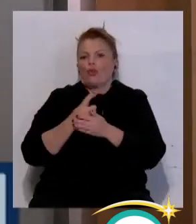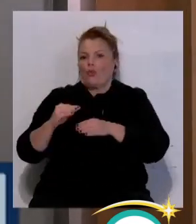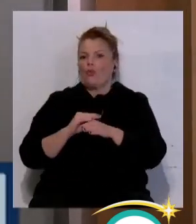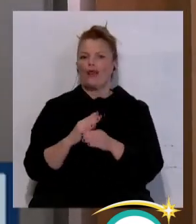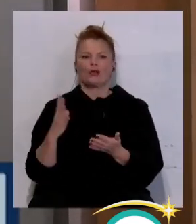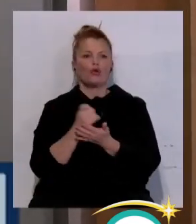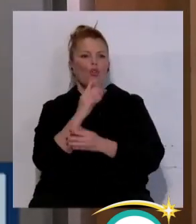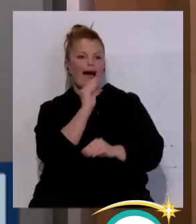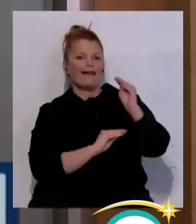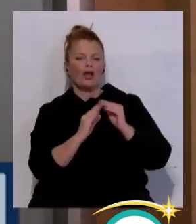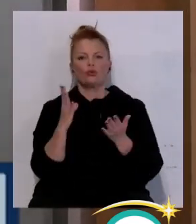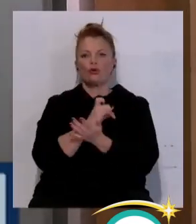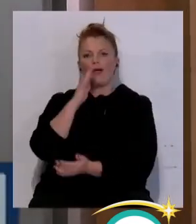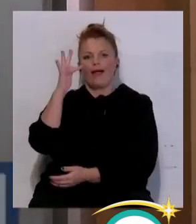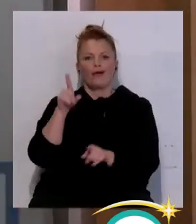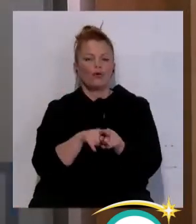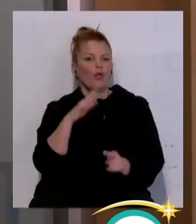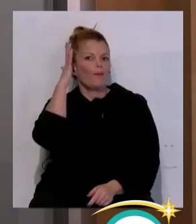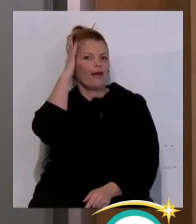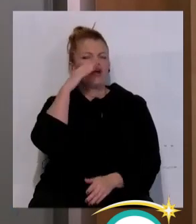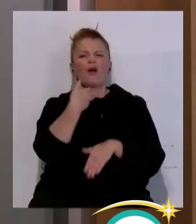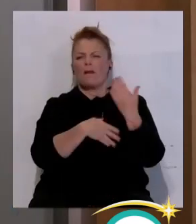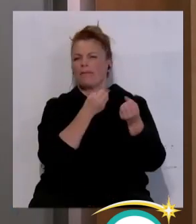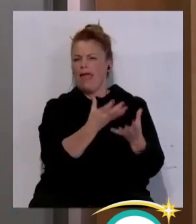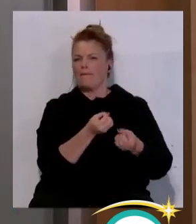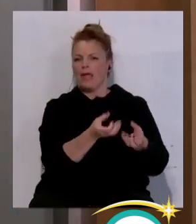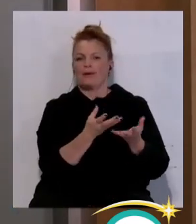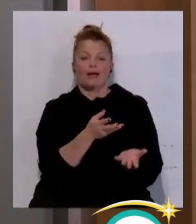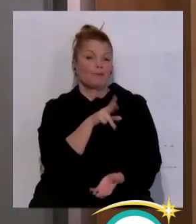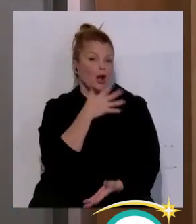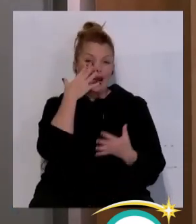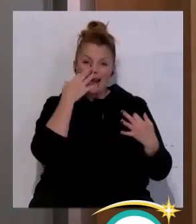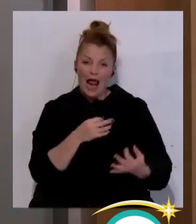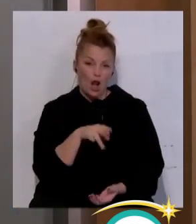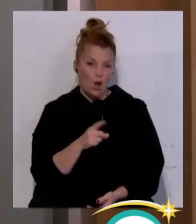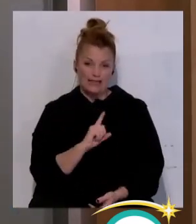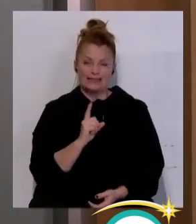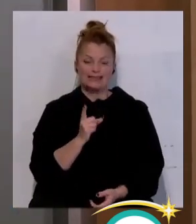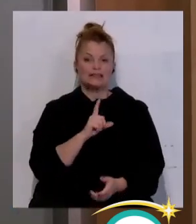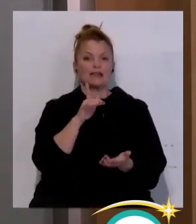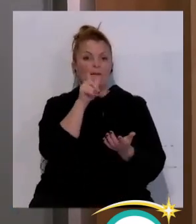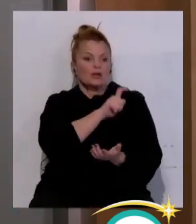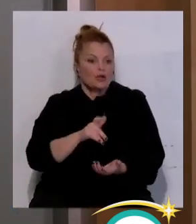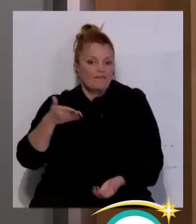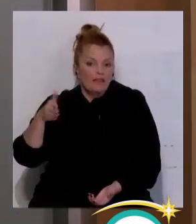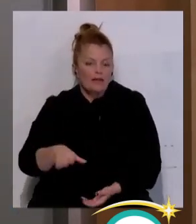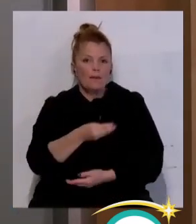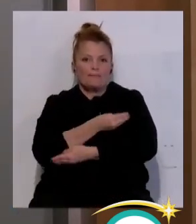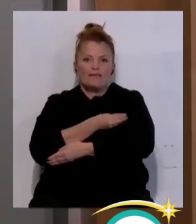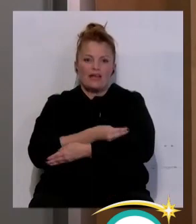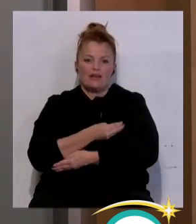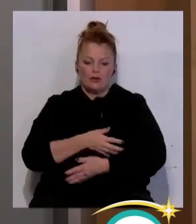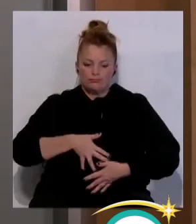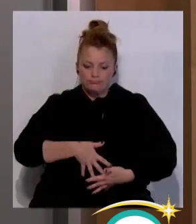arreglo, que siempre damos esa esperanza de todo va a ir bien, y eso no es real. Por desgracia, las personas fallecen, los bebés fallecen dentro del